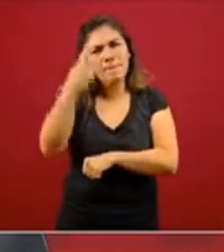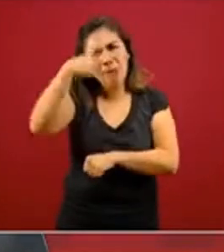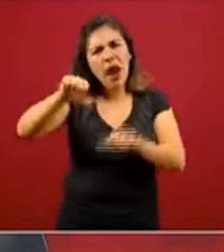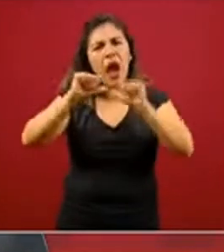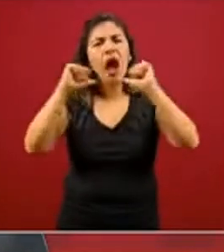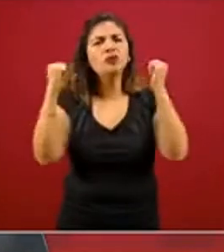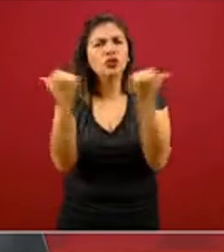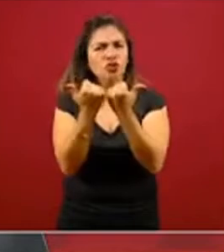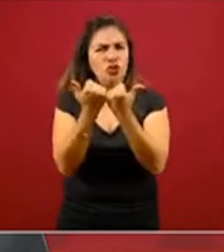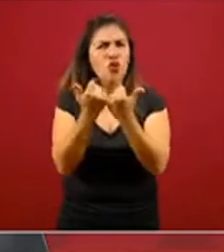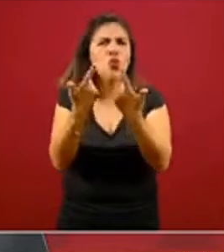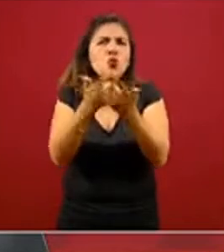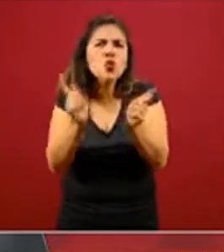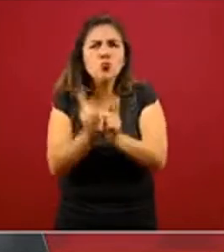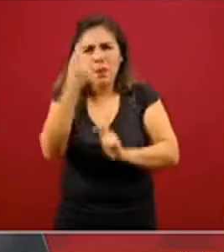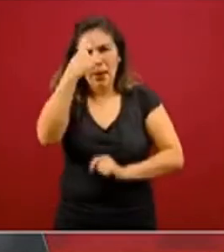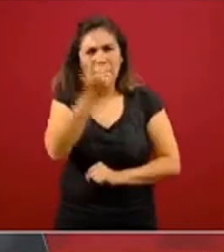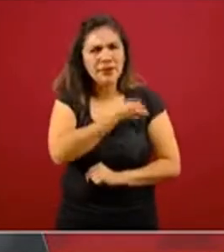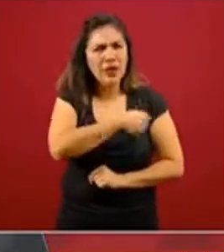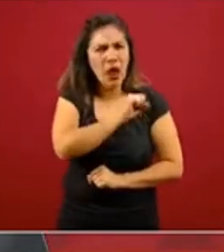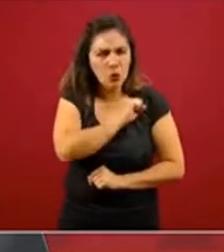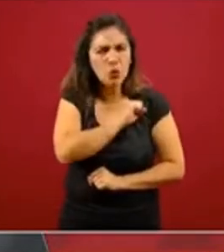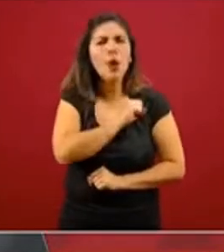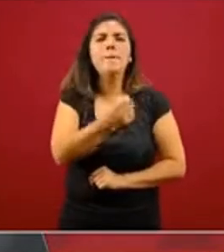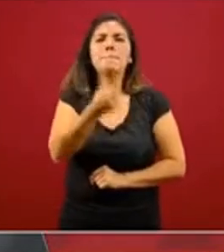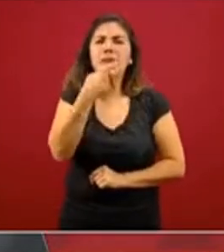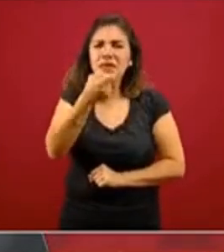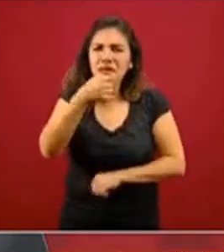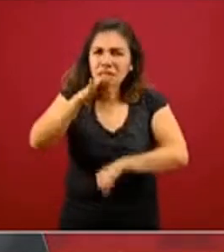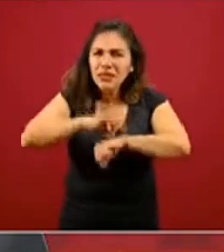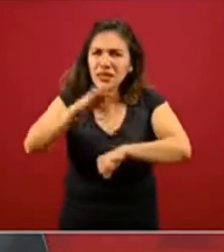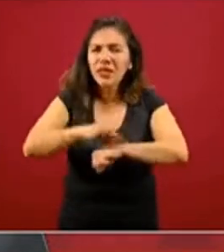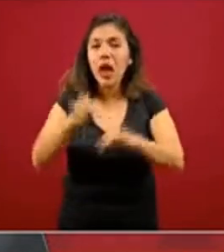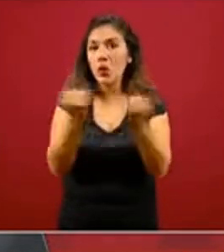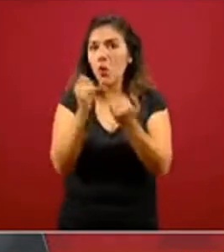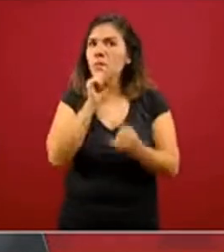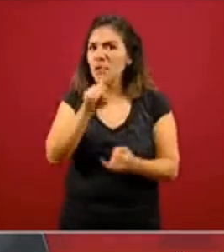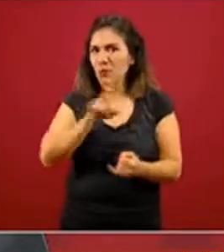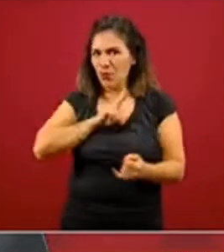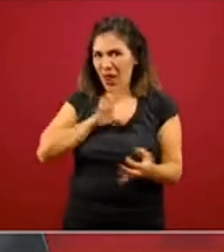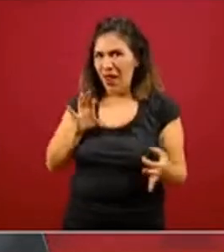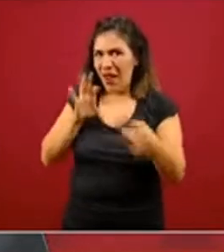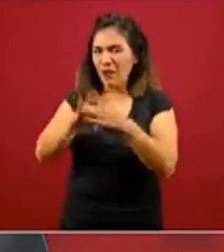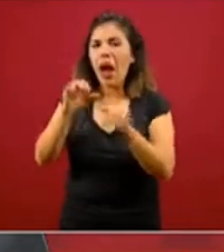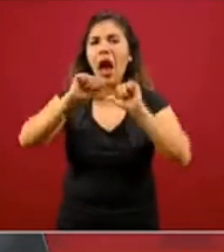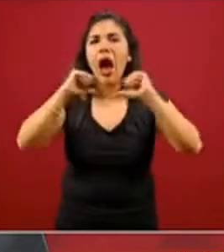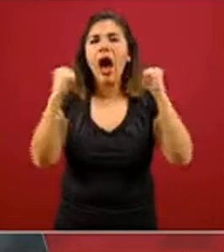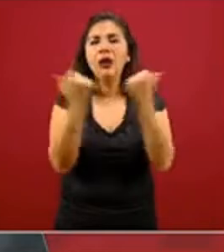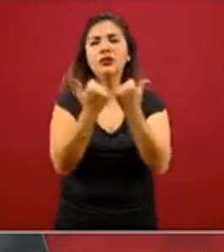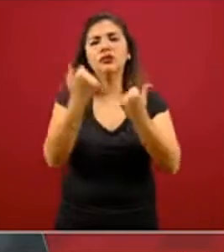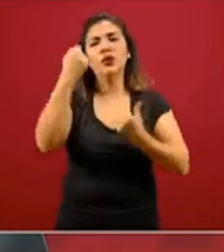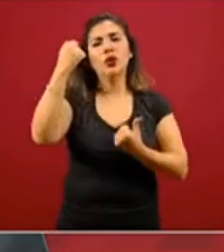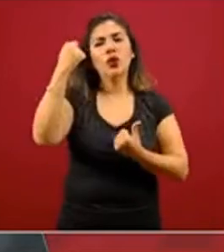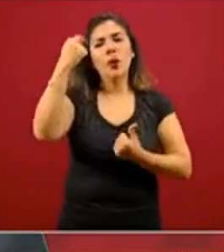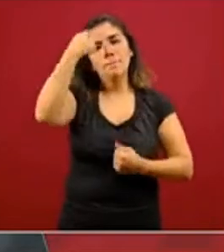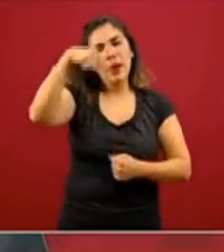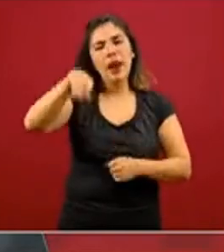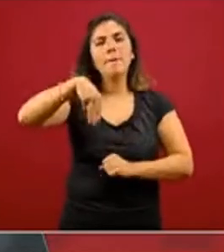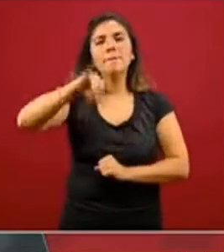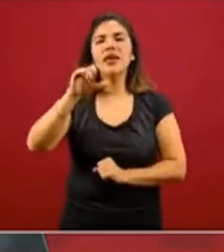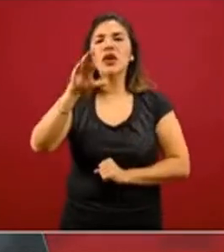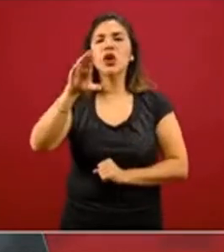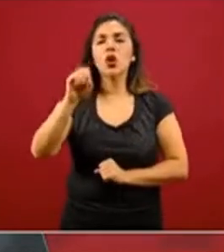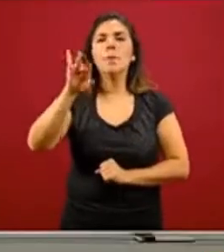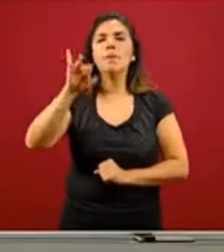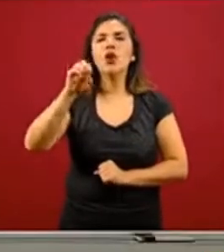asociaciones gremiales de salud, de medicina, incluida la que yo pertenezco, la Asociación de Microbiología Clínica